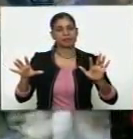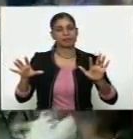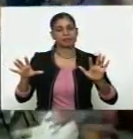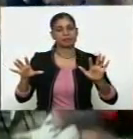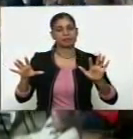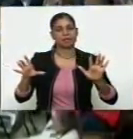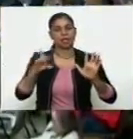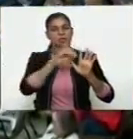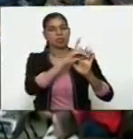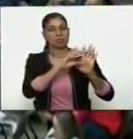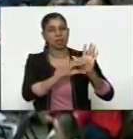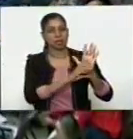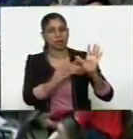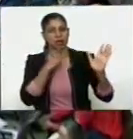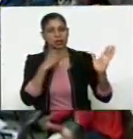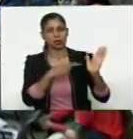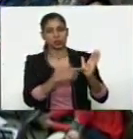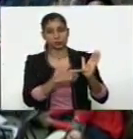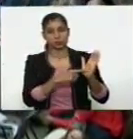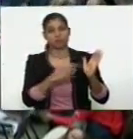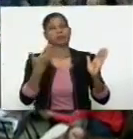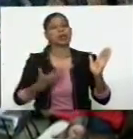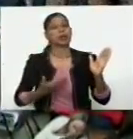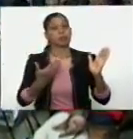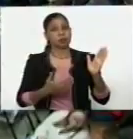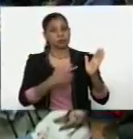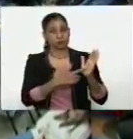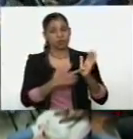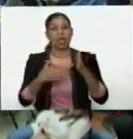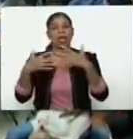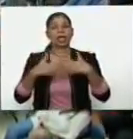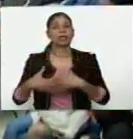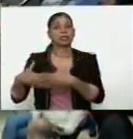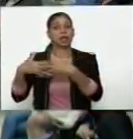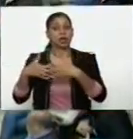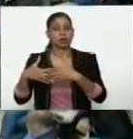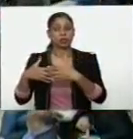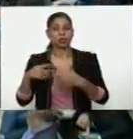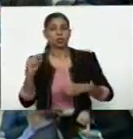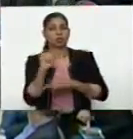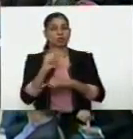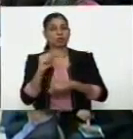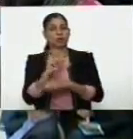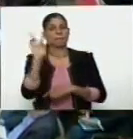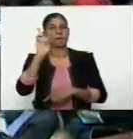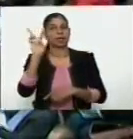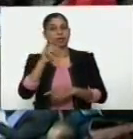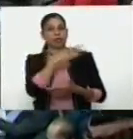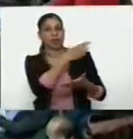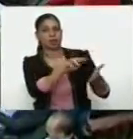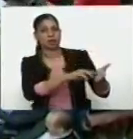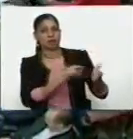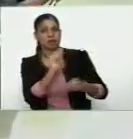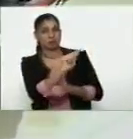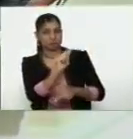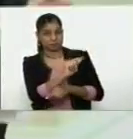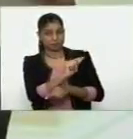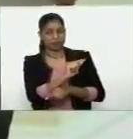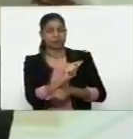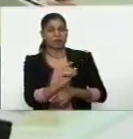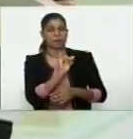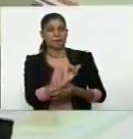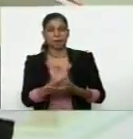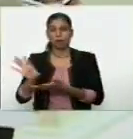con este decreto o esta extensión del decreto Obama, porque sigue siendo una extensión del decreto Obama,